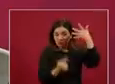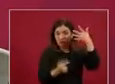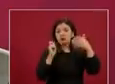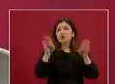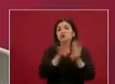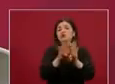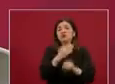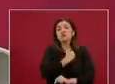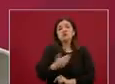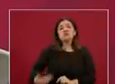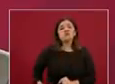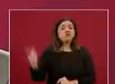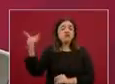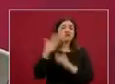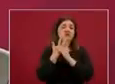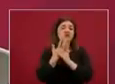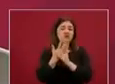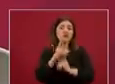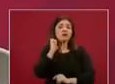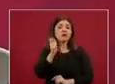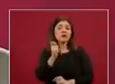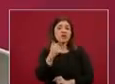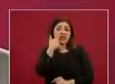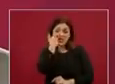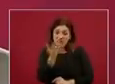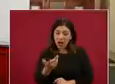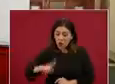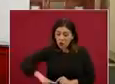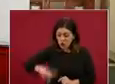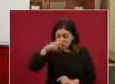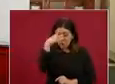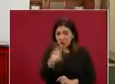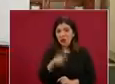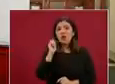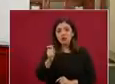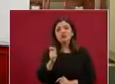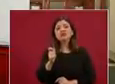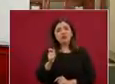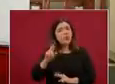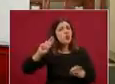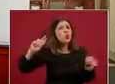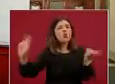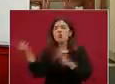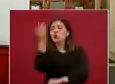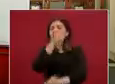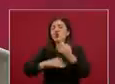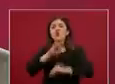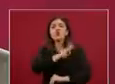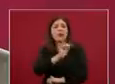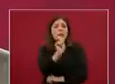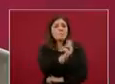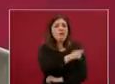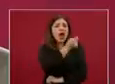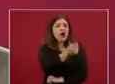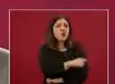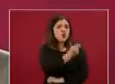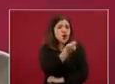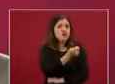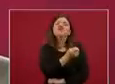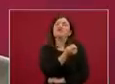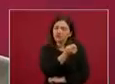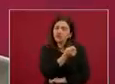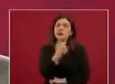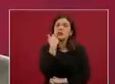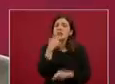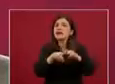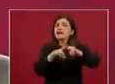dicho el presidente de la República, el propósito del Gobierno de México es tener acceso universal a la vacuna. Es decir, nadie va